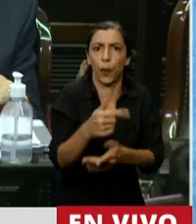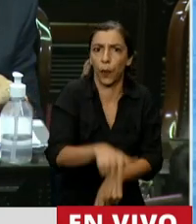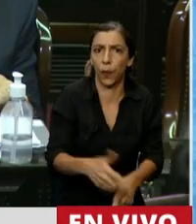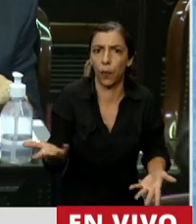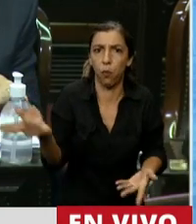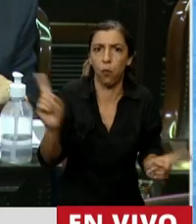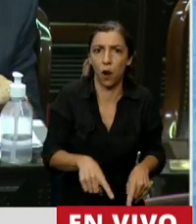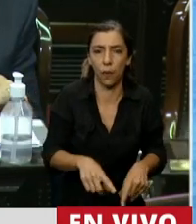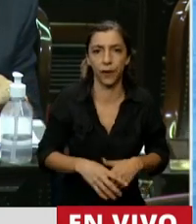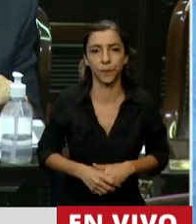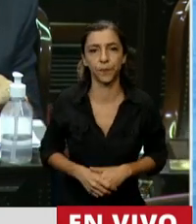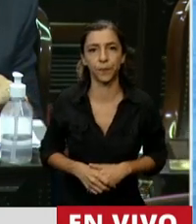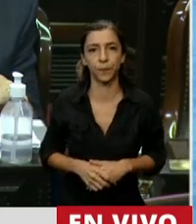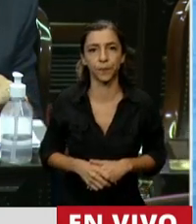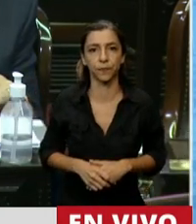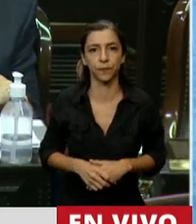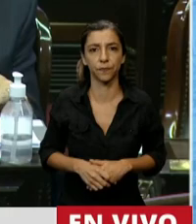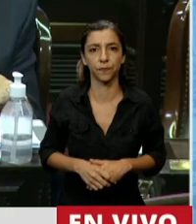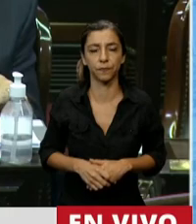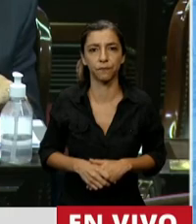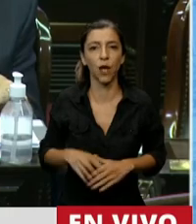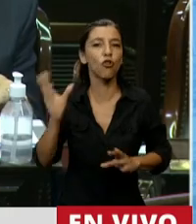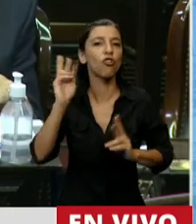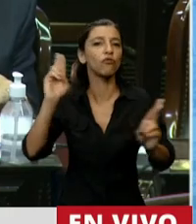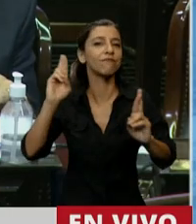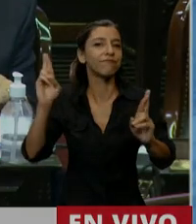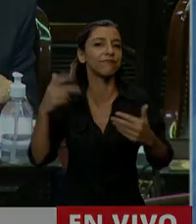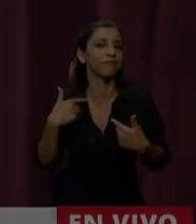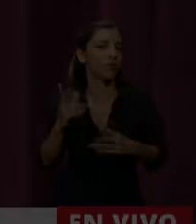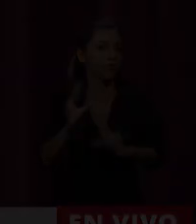Gracias, diputada.